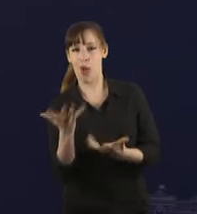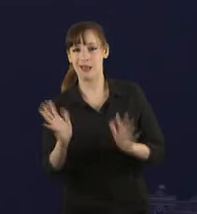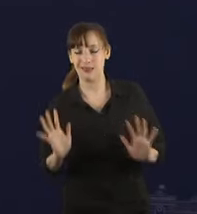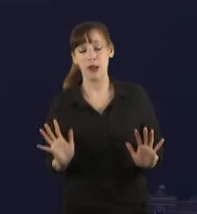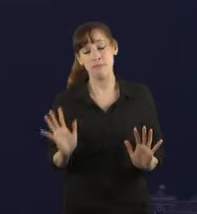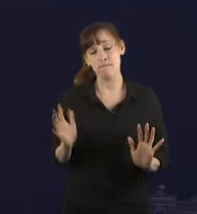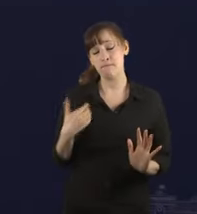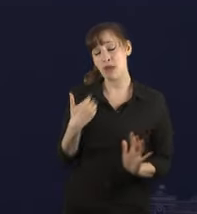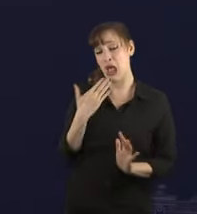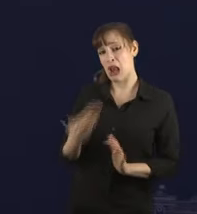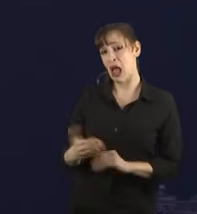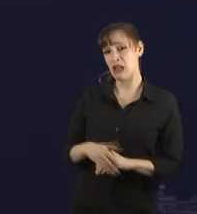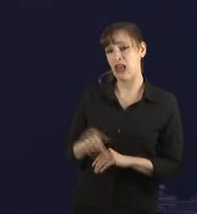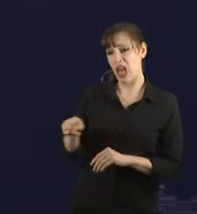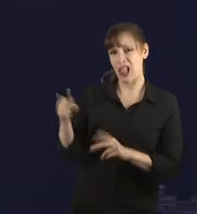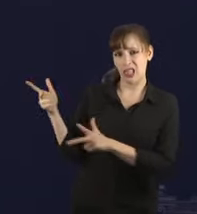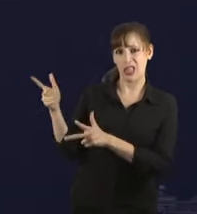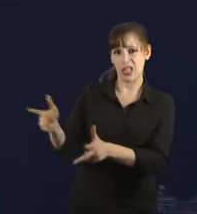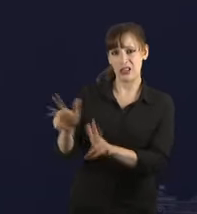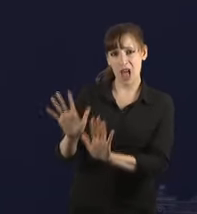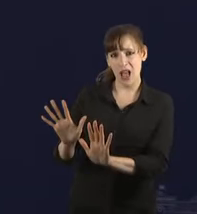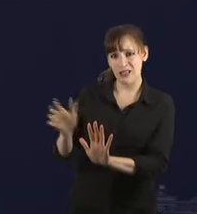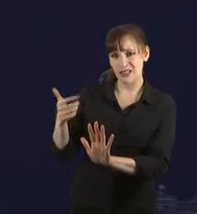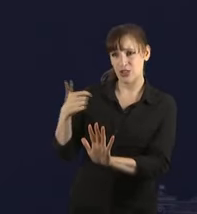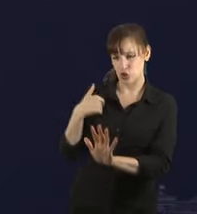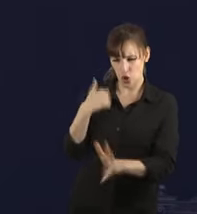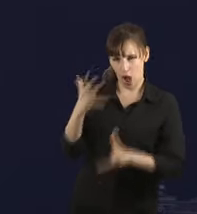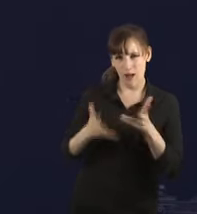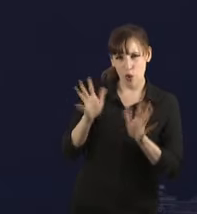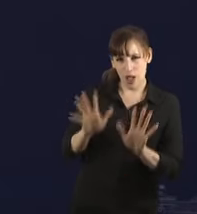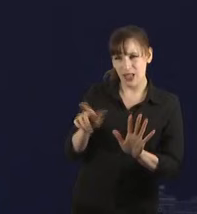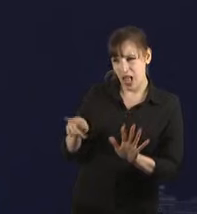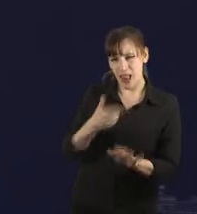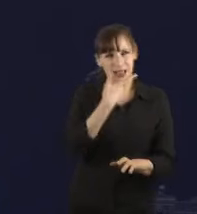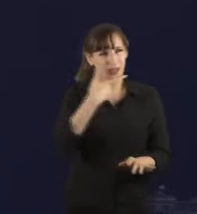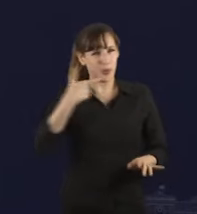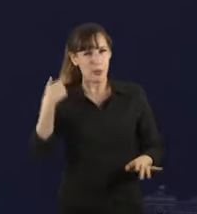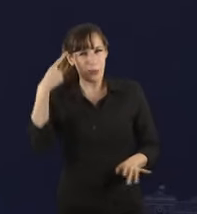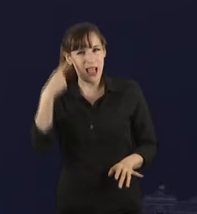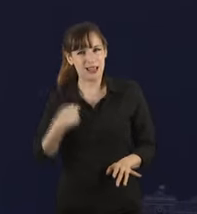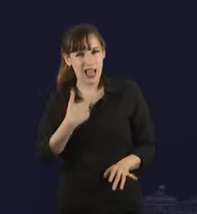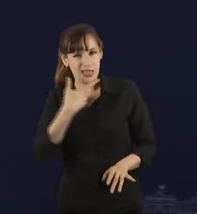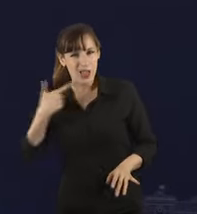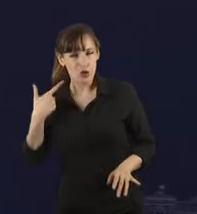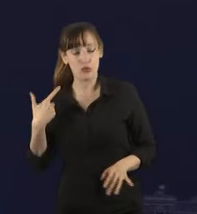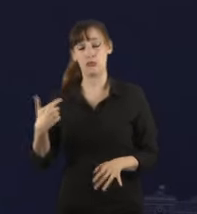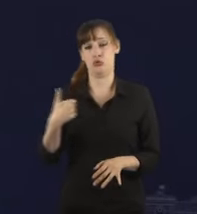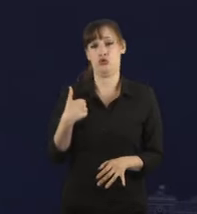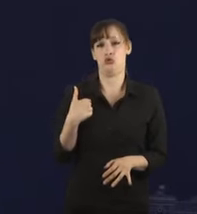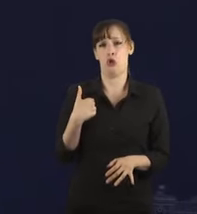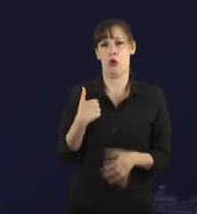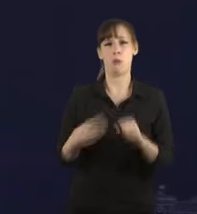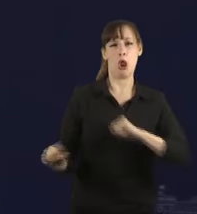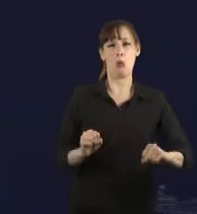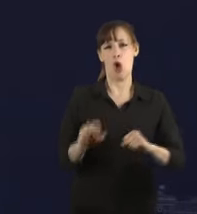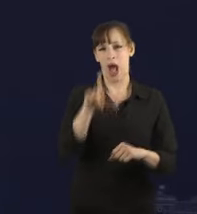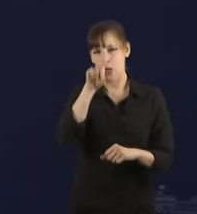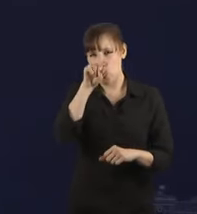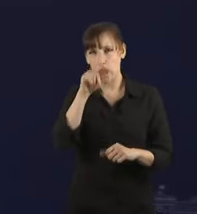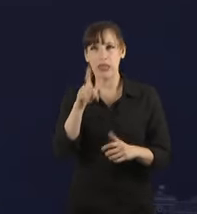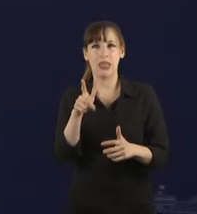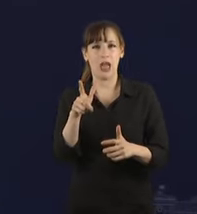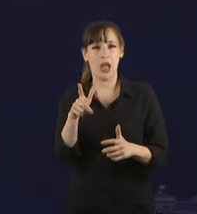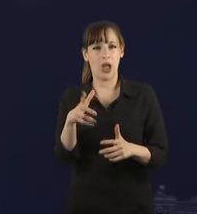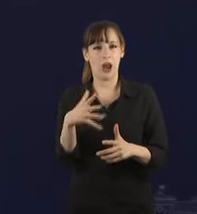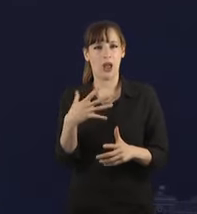presencia o mis palabras le generen ternura ni fui macho Twitter ni soy hoy un